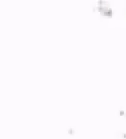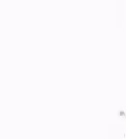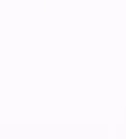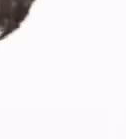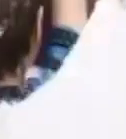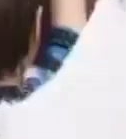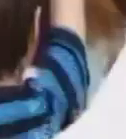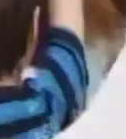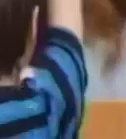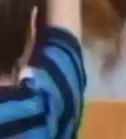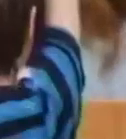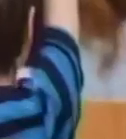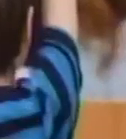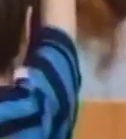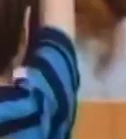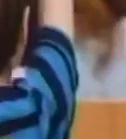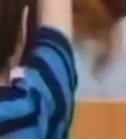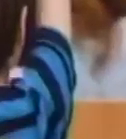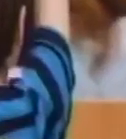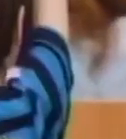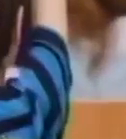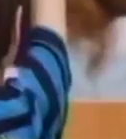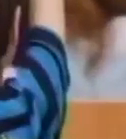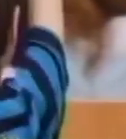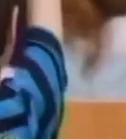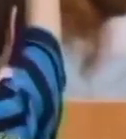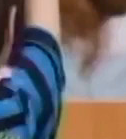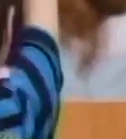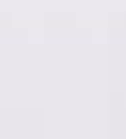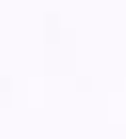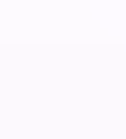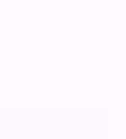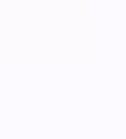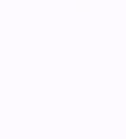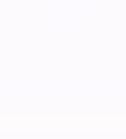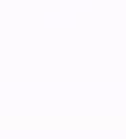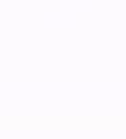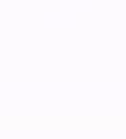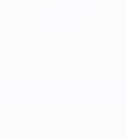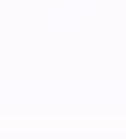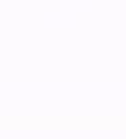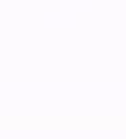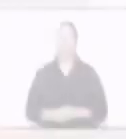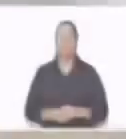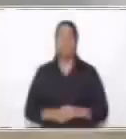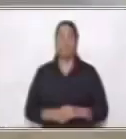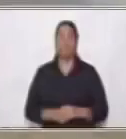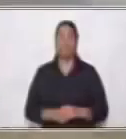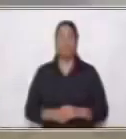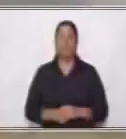A continuación, comunicación y lenguaje primero básico.